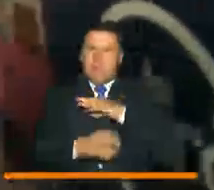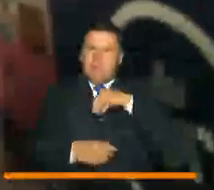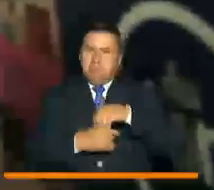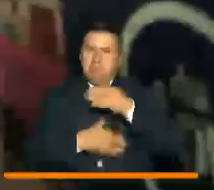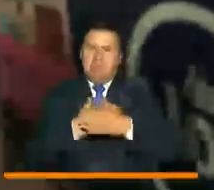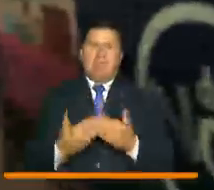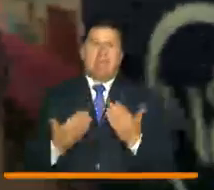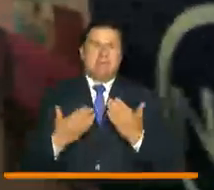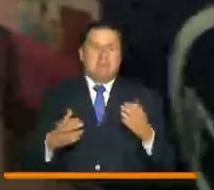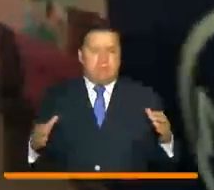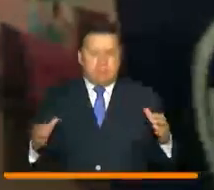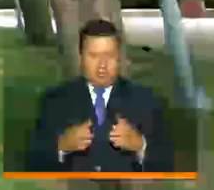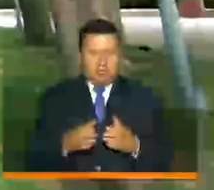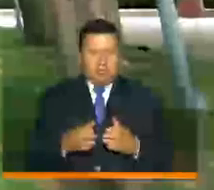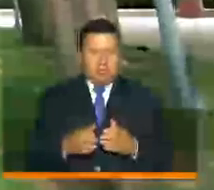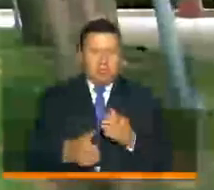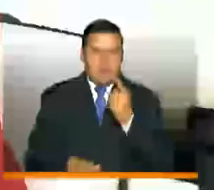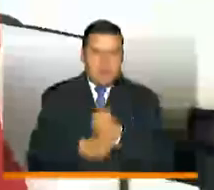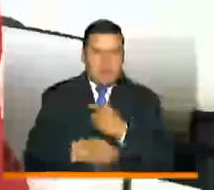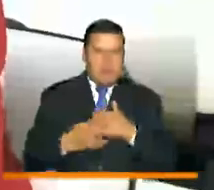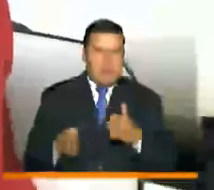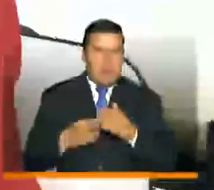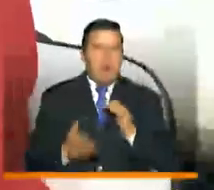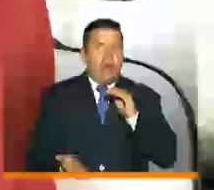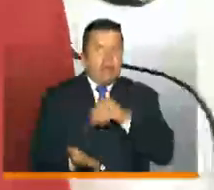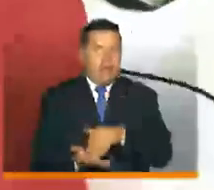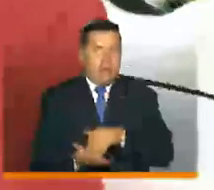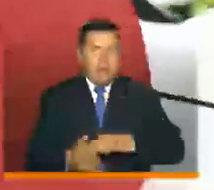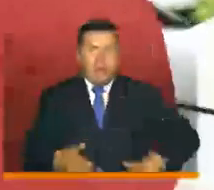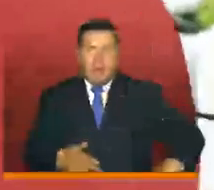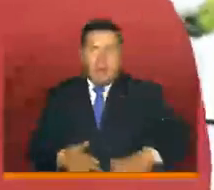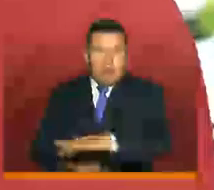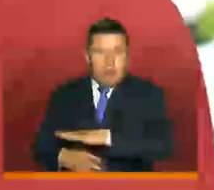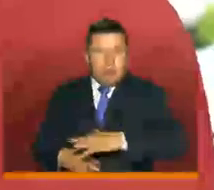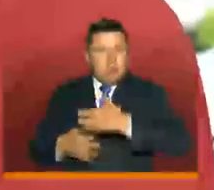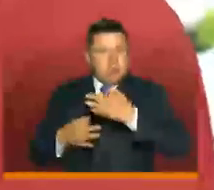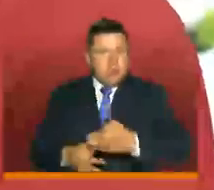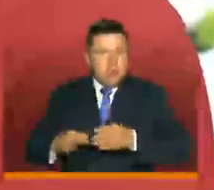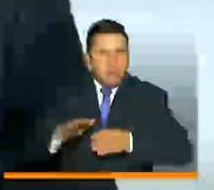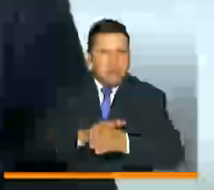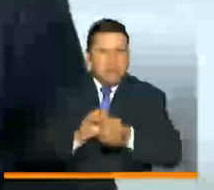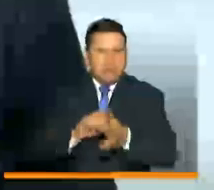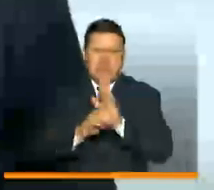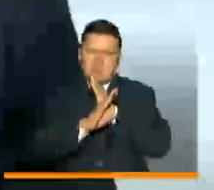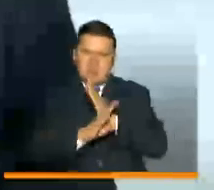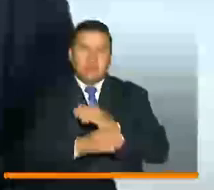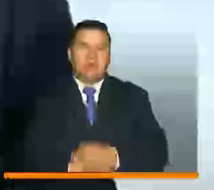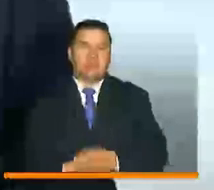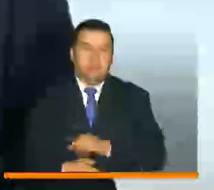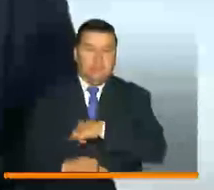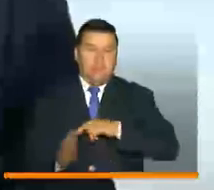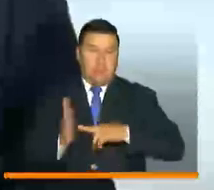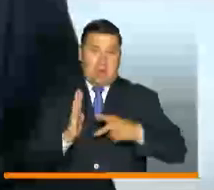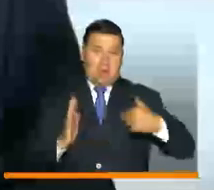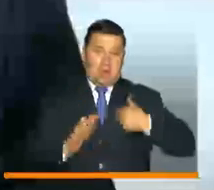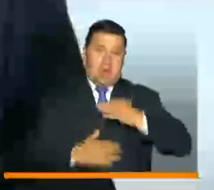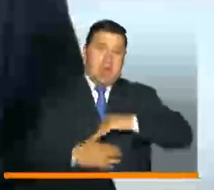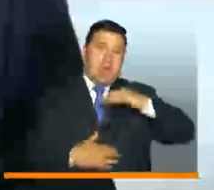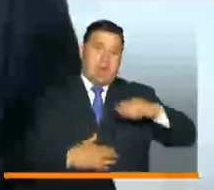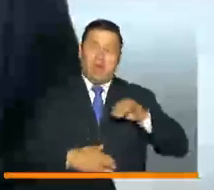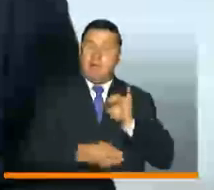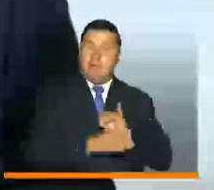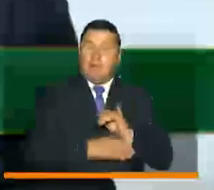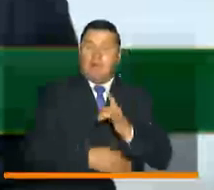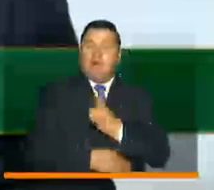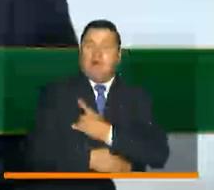nos van a permitir tener la certeza de que vamos a retornar a un campus que es seguro frente al COVID. El Tecnológico de Antioquia,